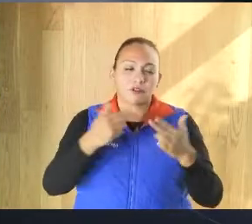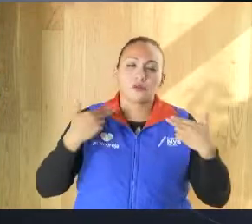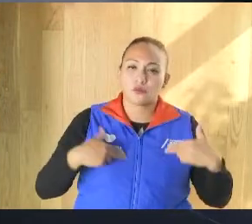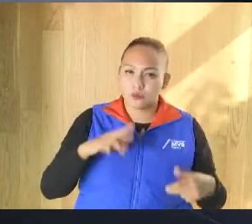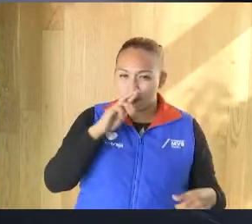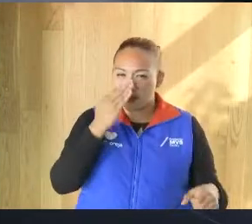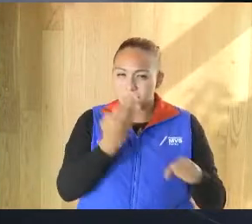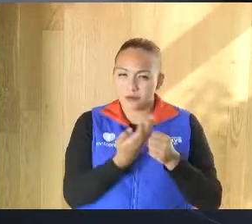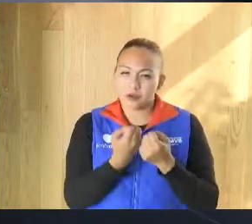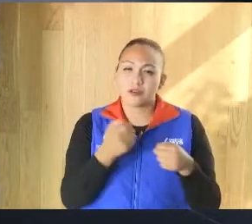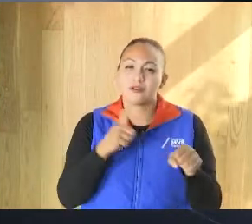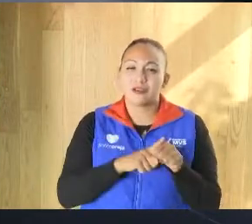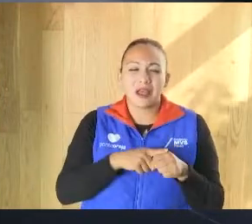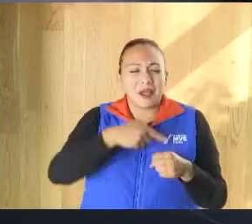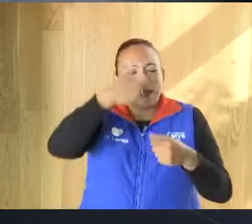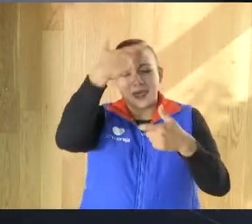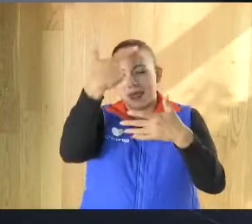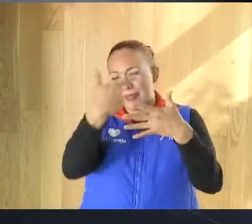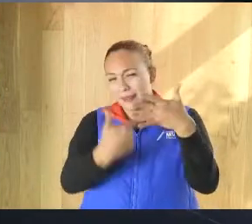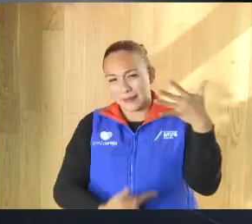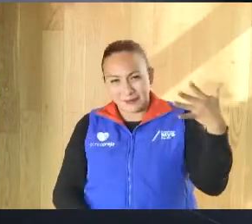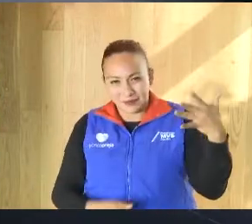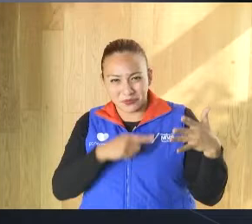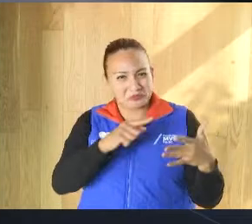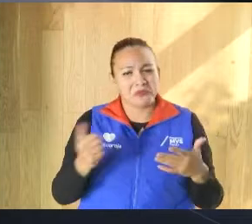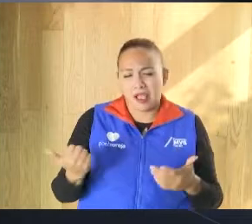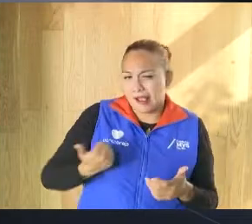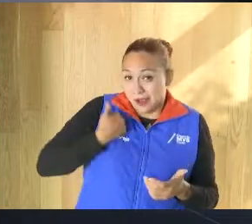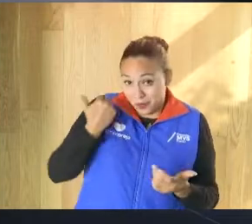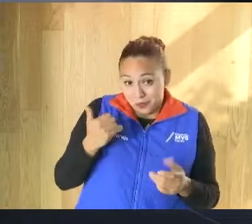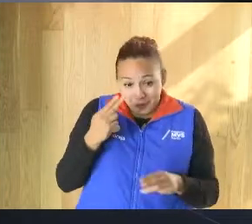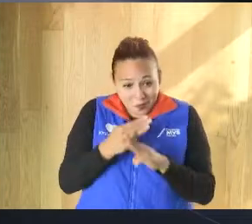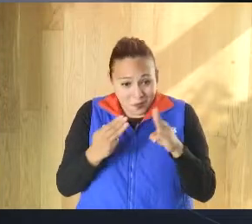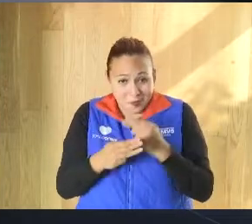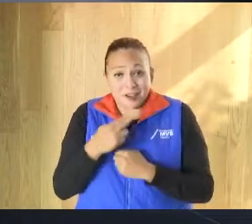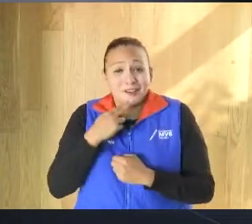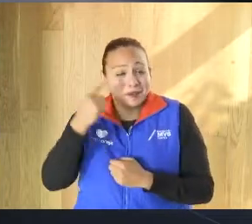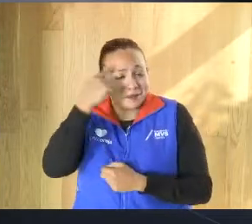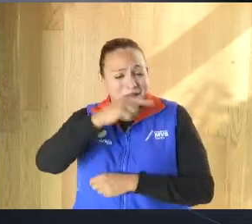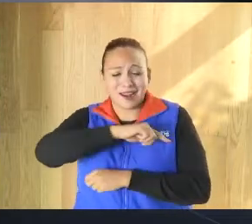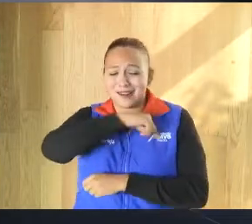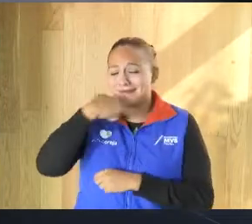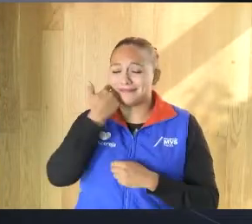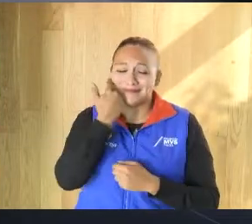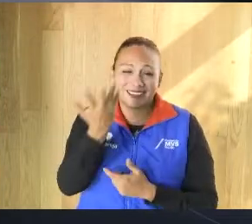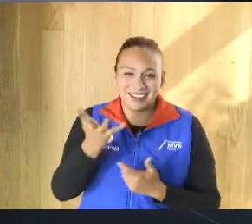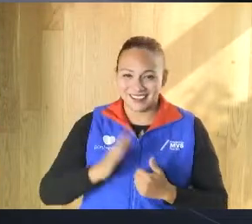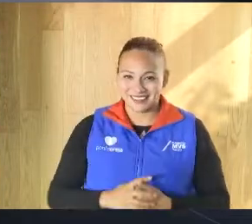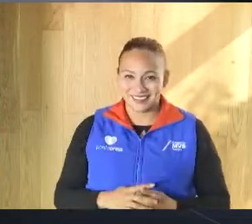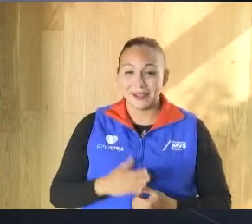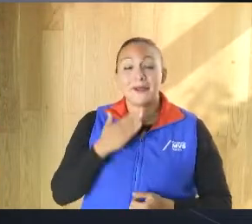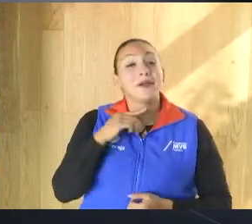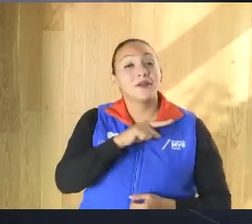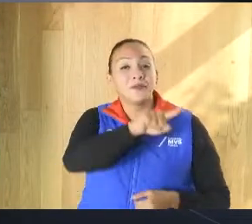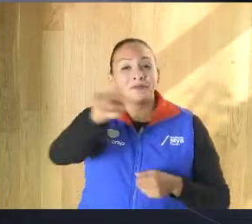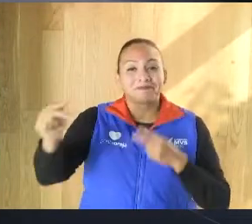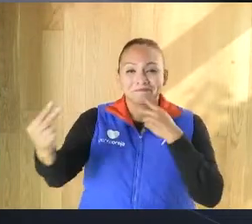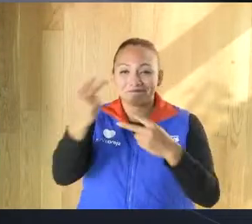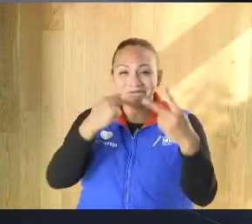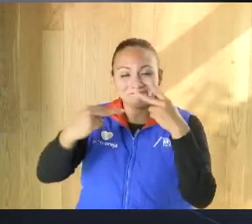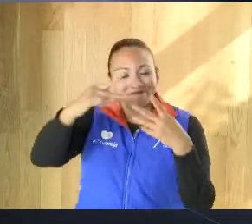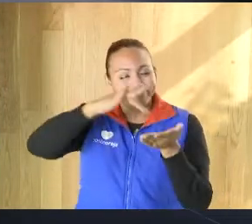social, de un montón de cosas. Entonces, ahí está, hay que aprovecharlo, esos materiales. Pues les agradecemos un montón todos los que nos